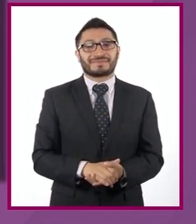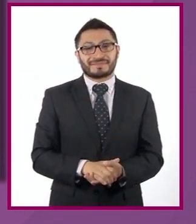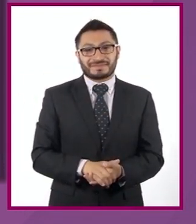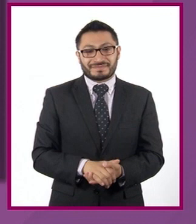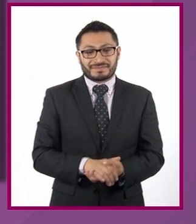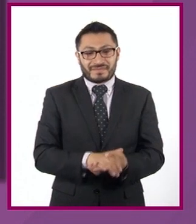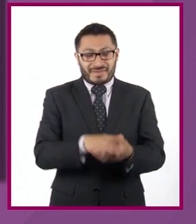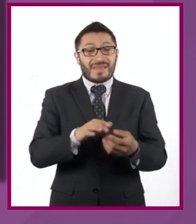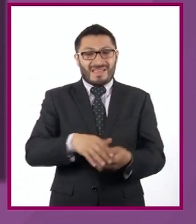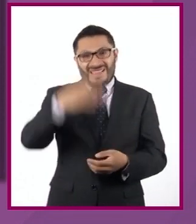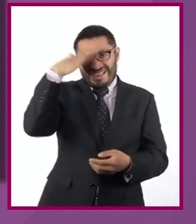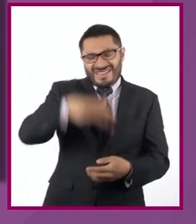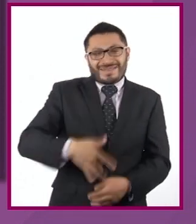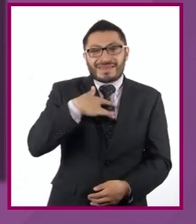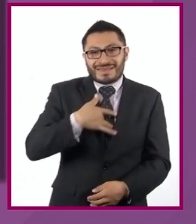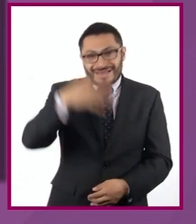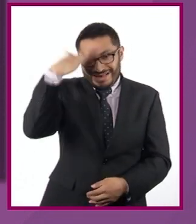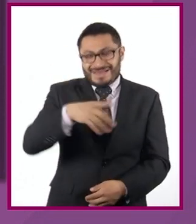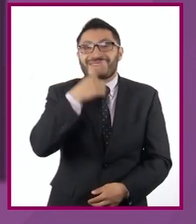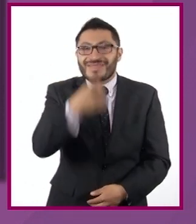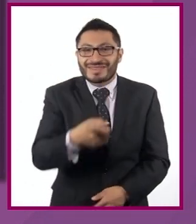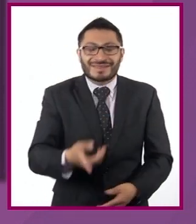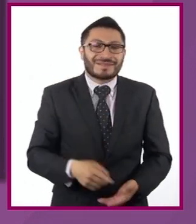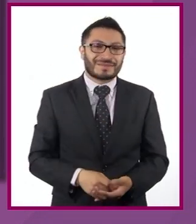Lo que se sabe sentir, se sabe decir.